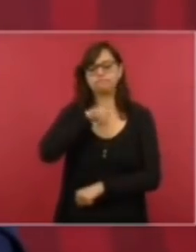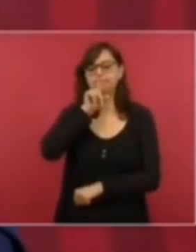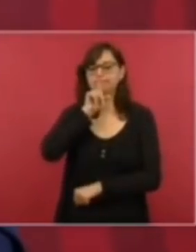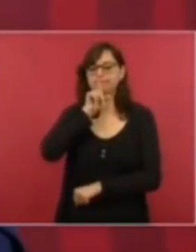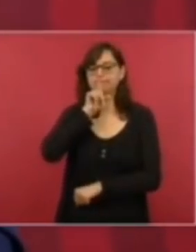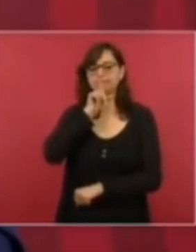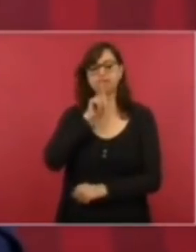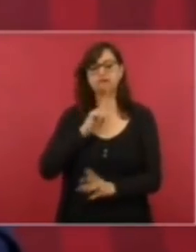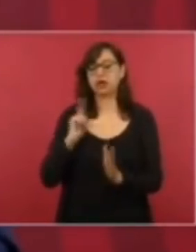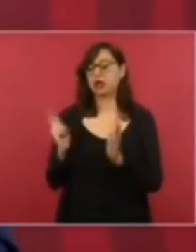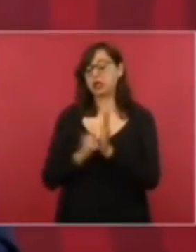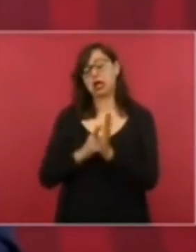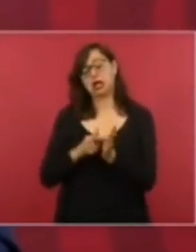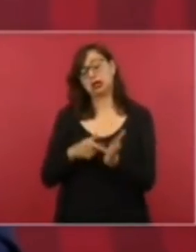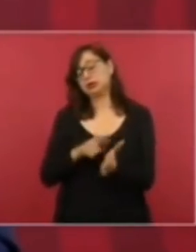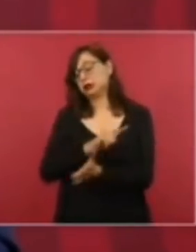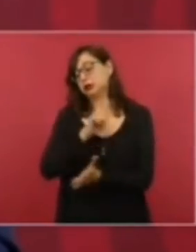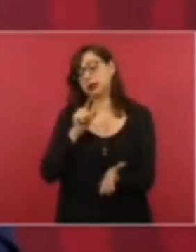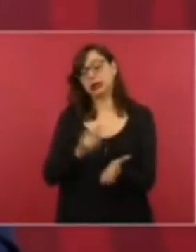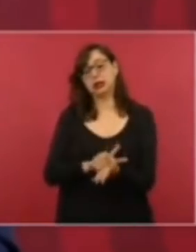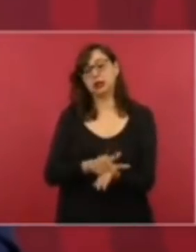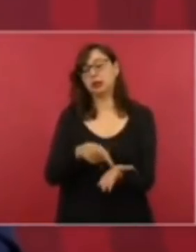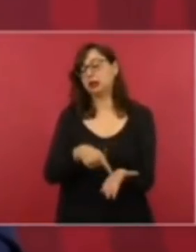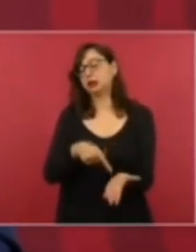de que la ley es la ley